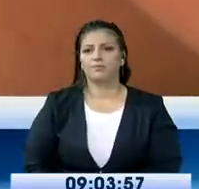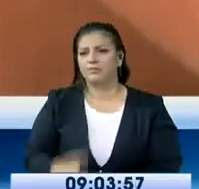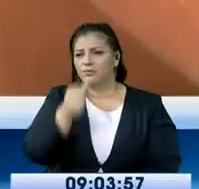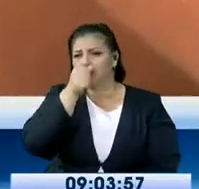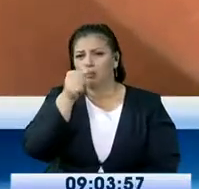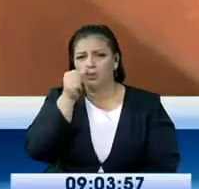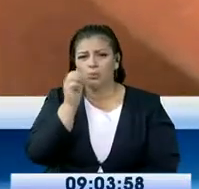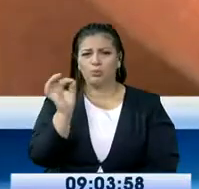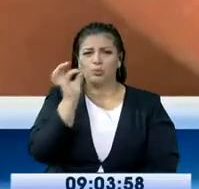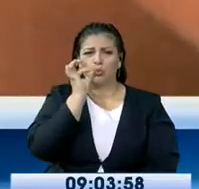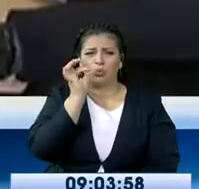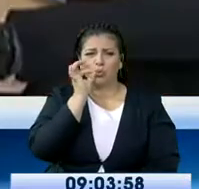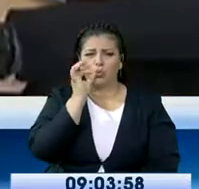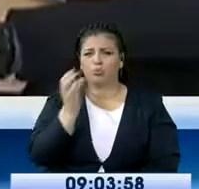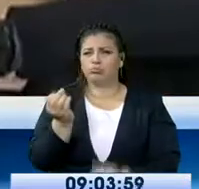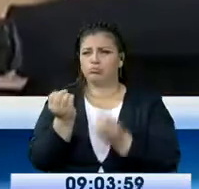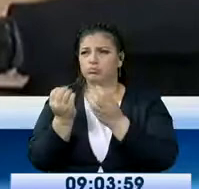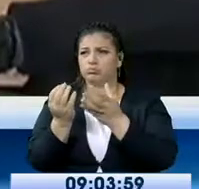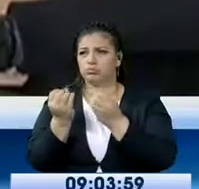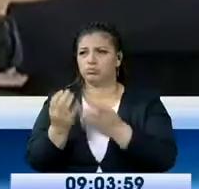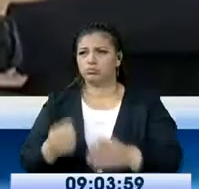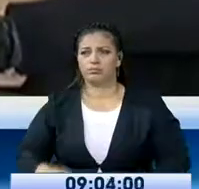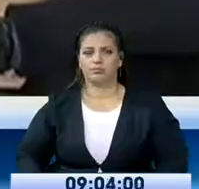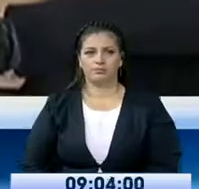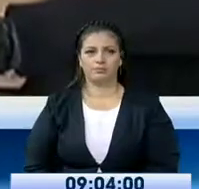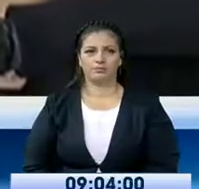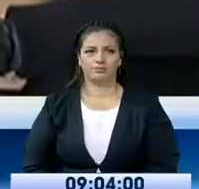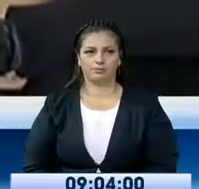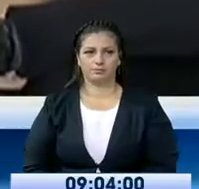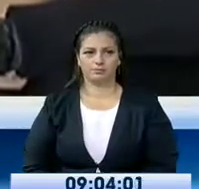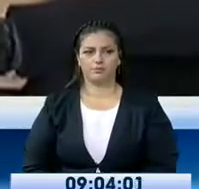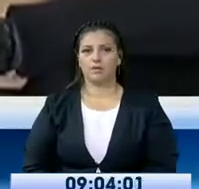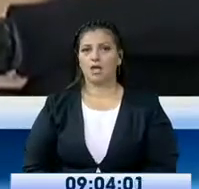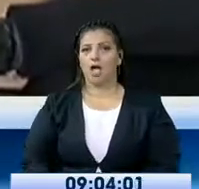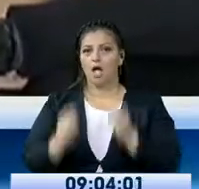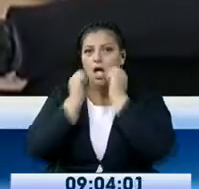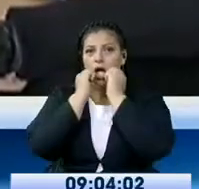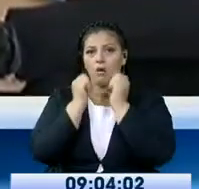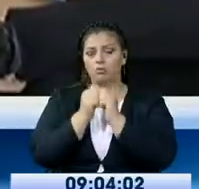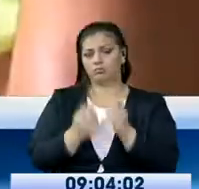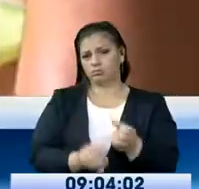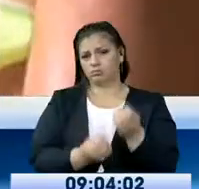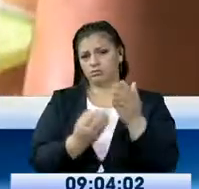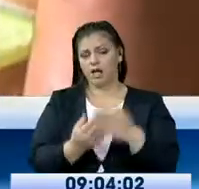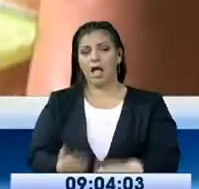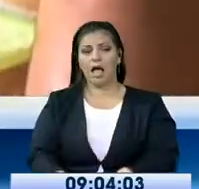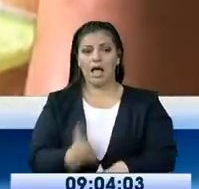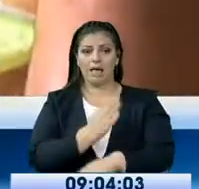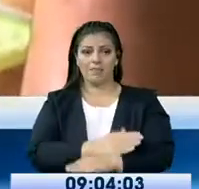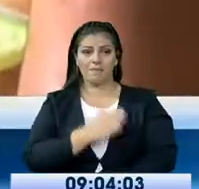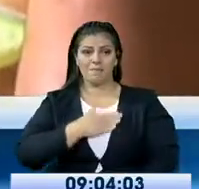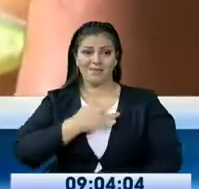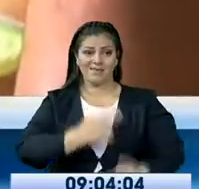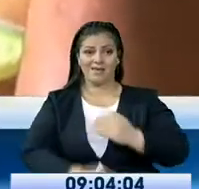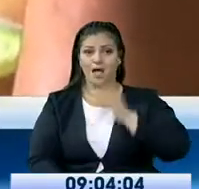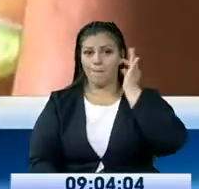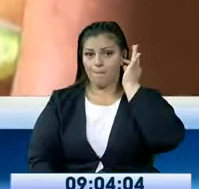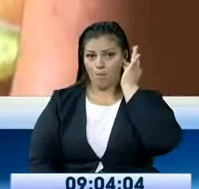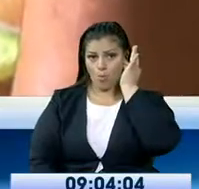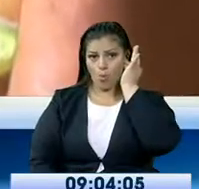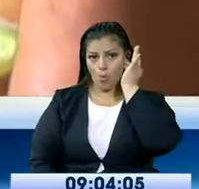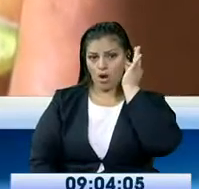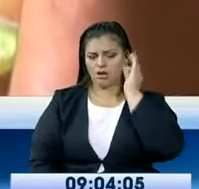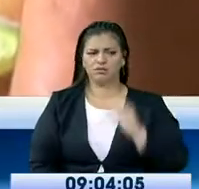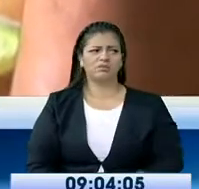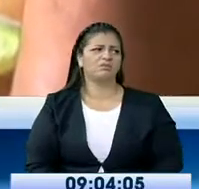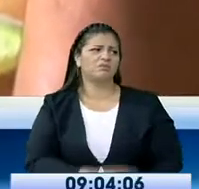marihuana. Ella lo tiene a su cargo. Contó que la madre tiró la toalla y no quiere saber nada de su retoño. El padre fue